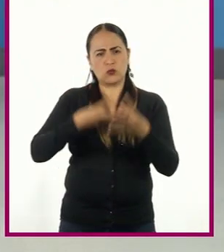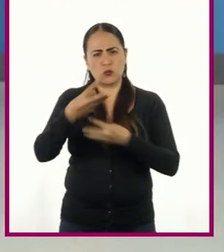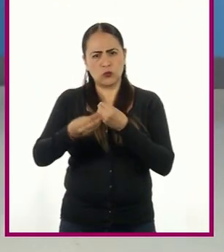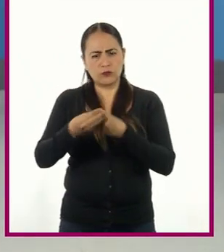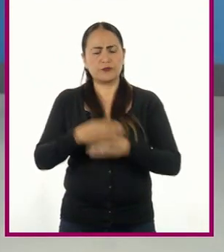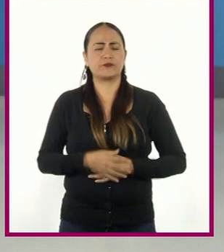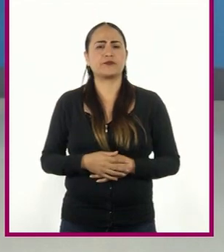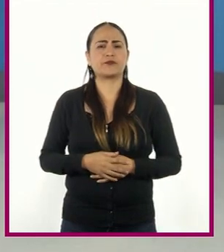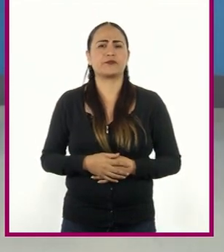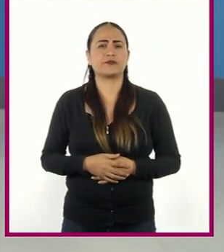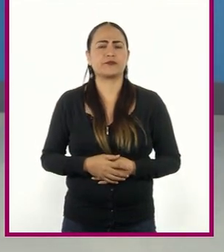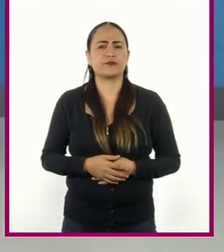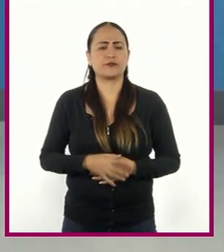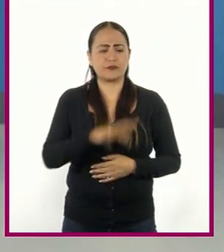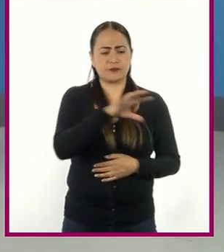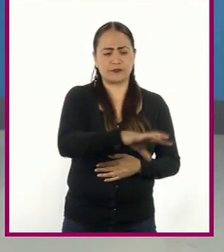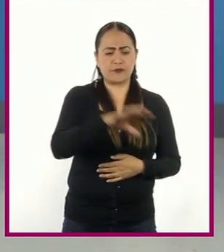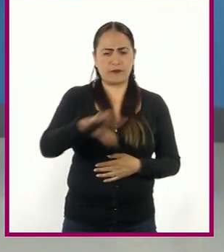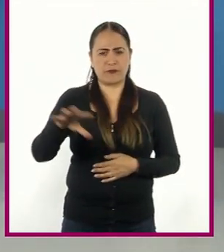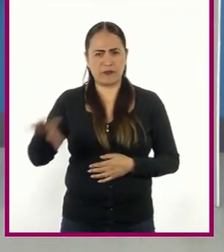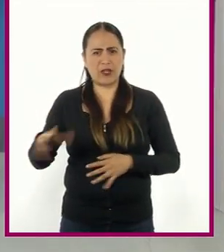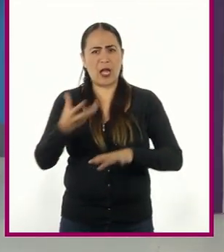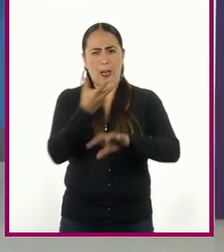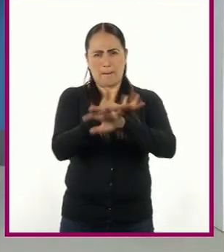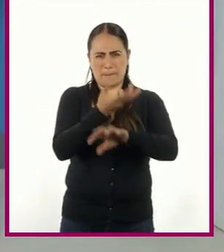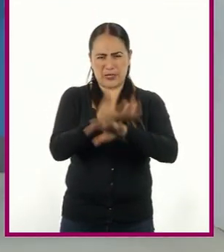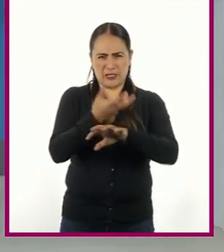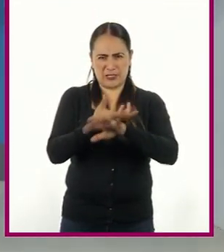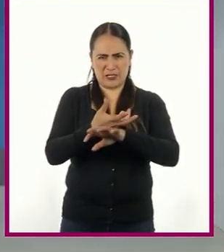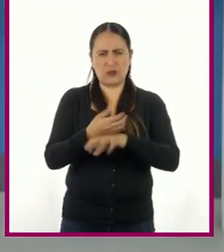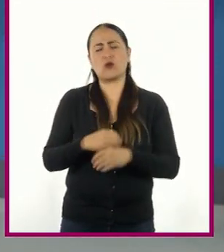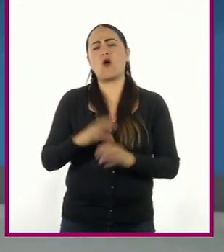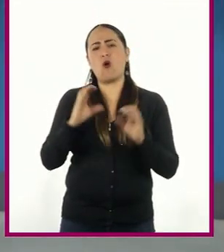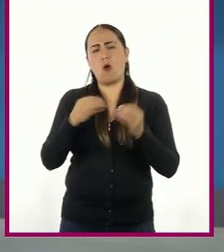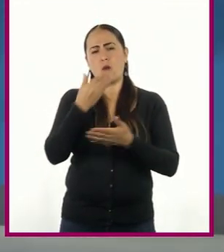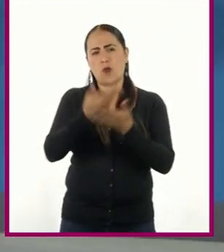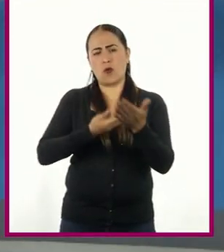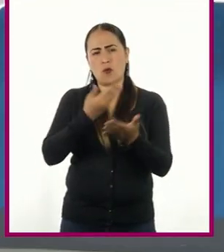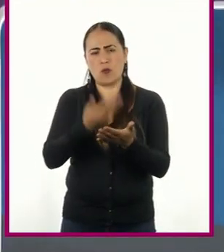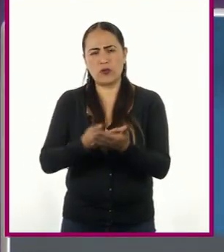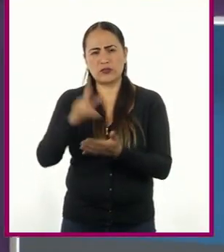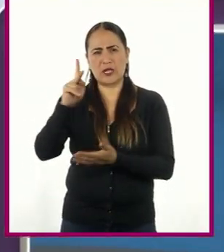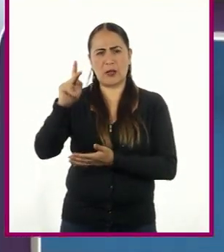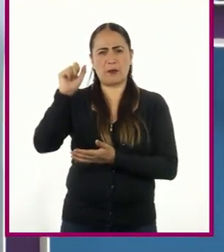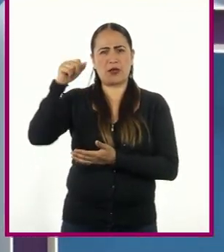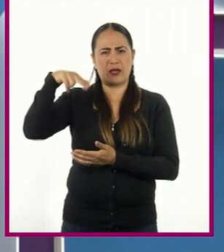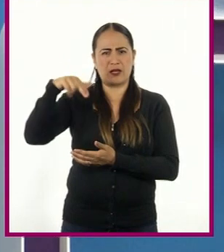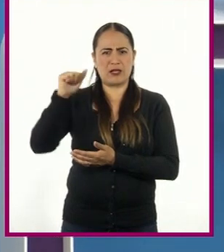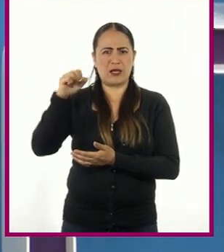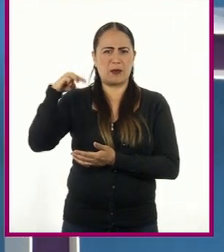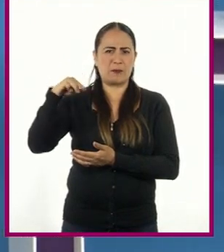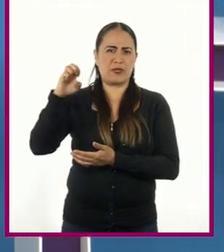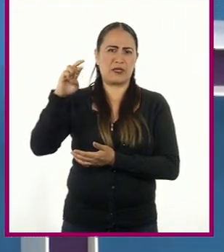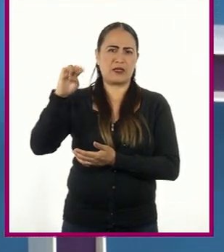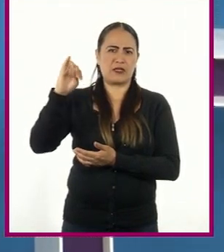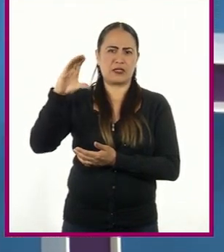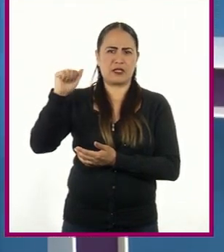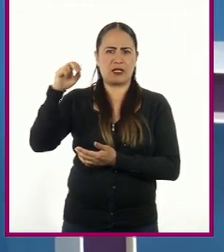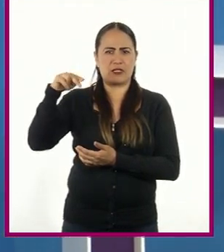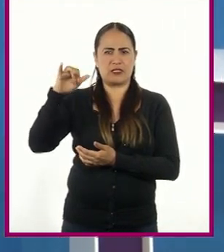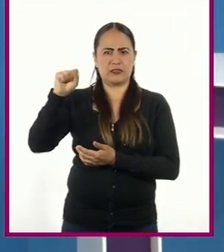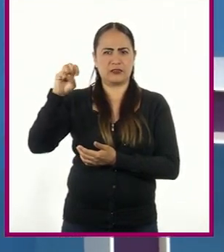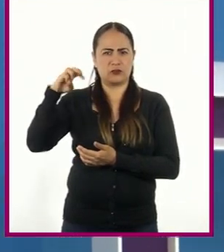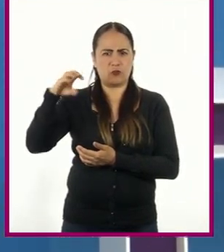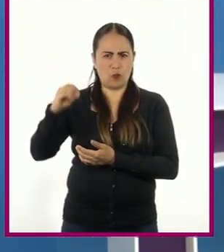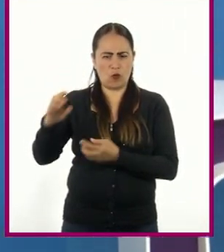fragmentación política de las colonias americanas, el fracaso de las propuestas del panamericanismo bolivariano, las dificultades en la